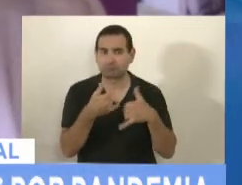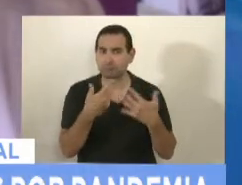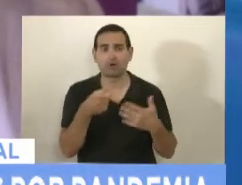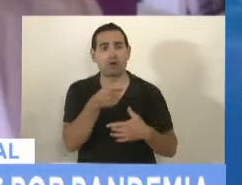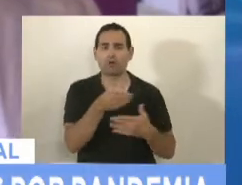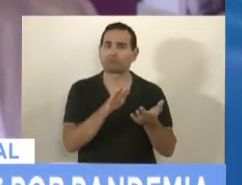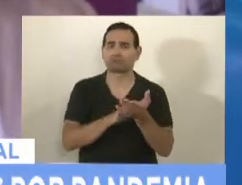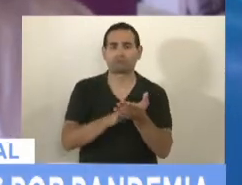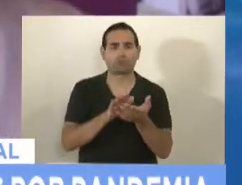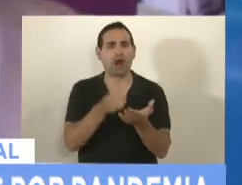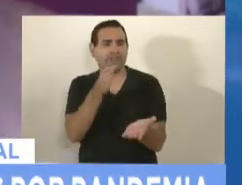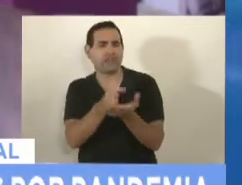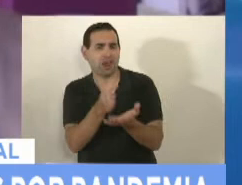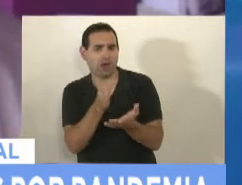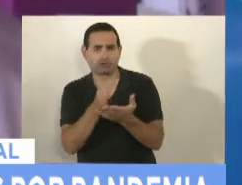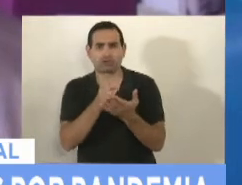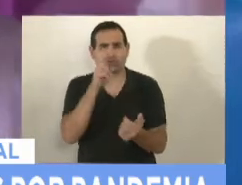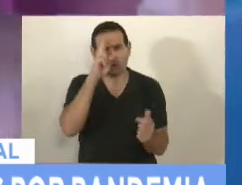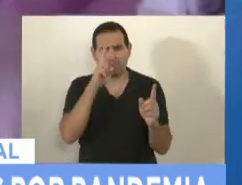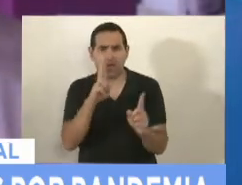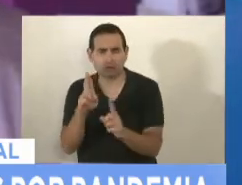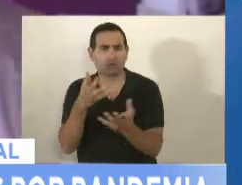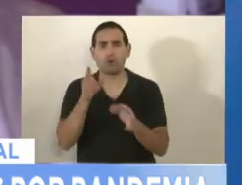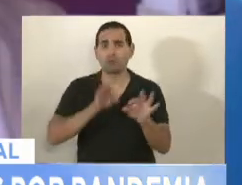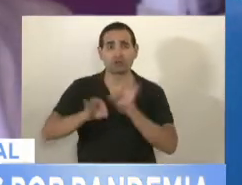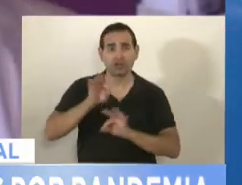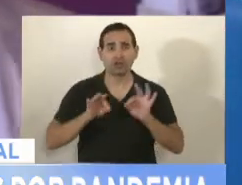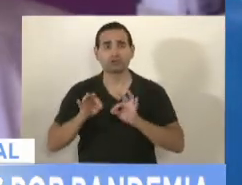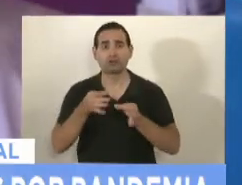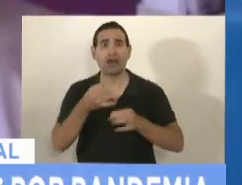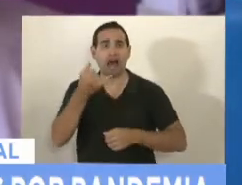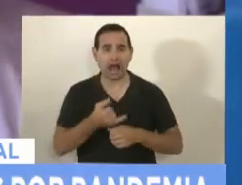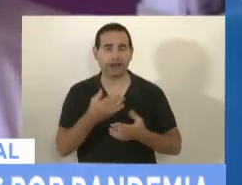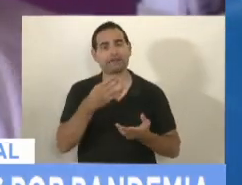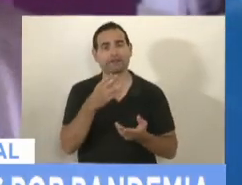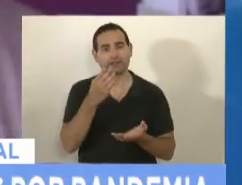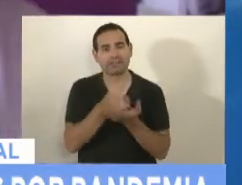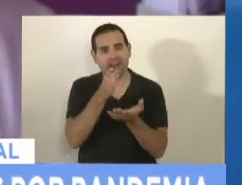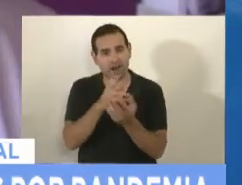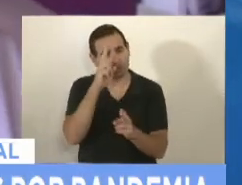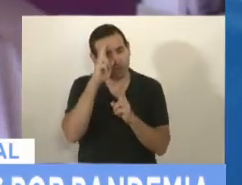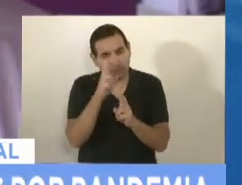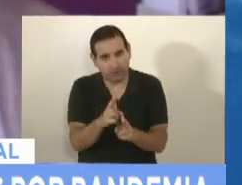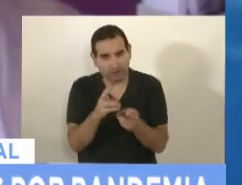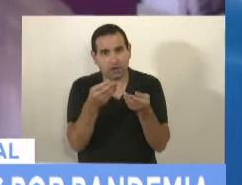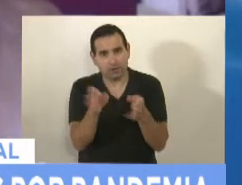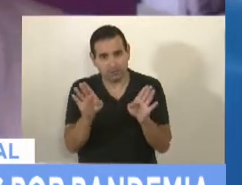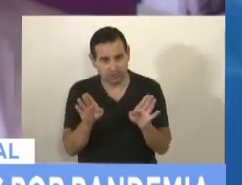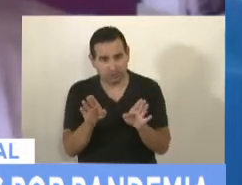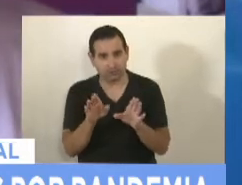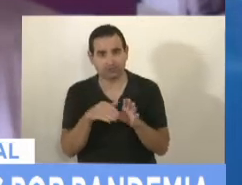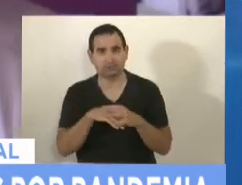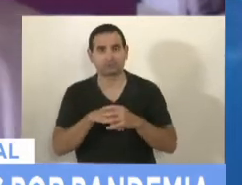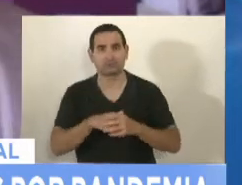elogiar la ampliación de derechos. En cada proyecto que tratamos hay una ampliación de derechos para la visión que tiene